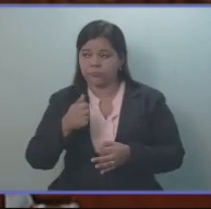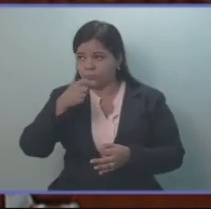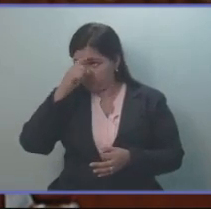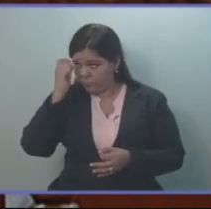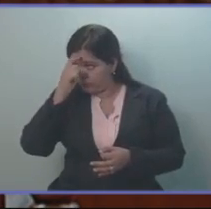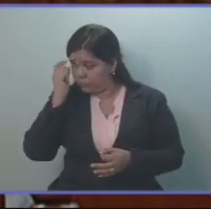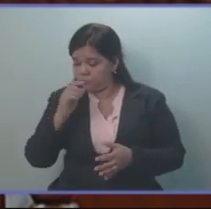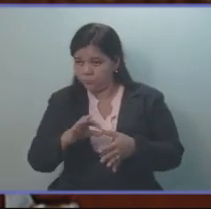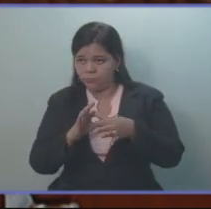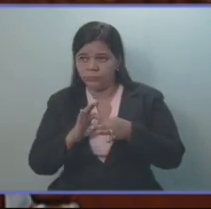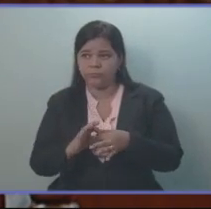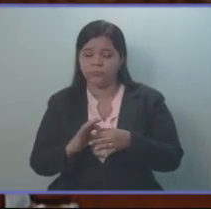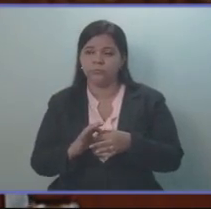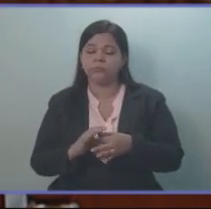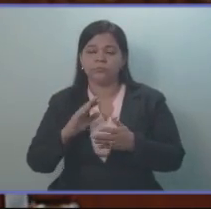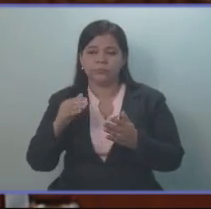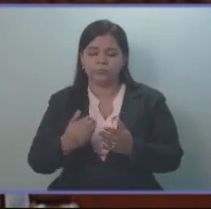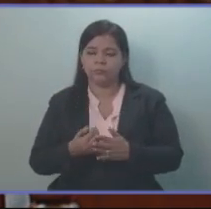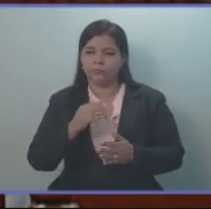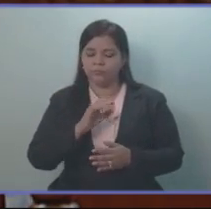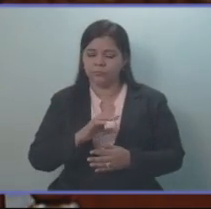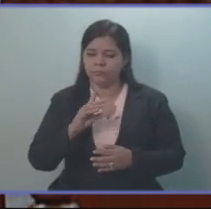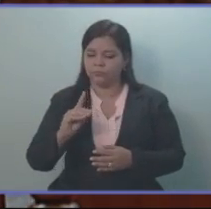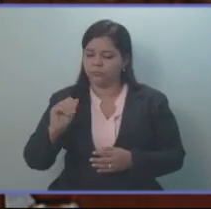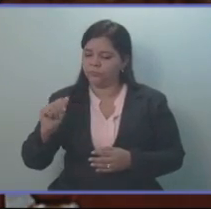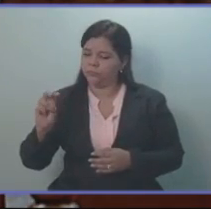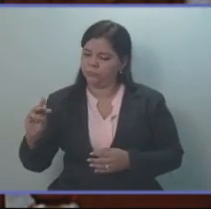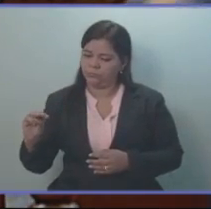vivienda, disolución de la CBAM.